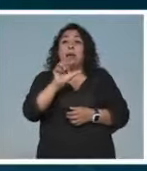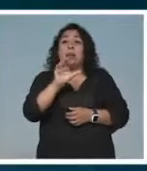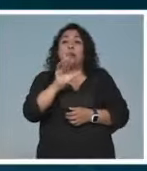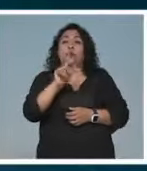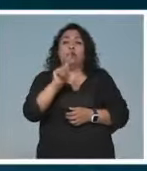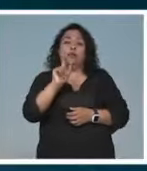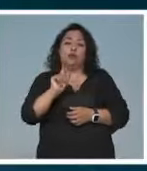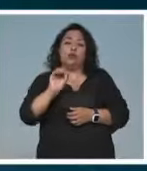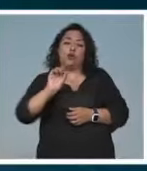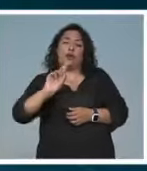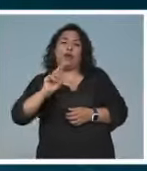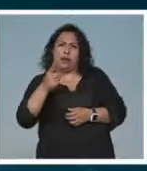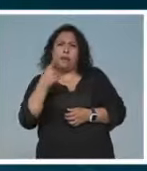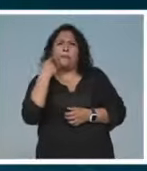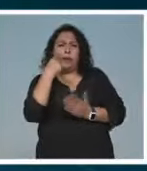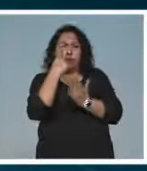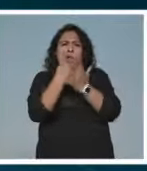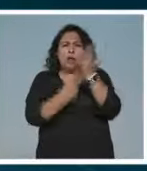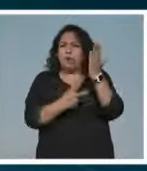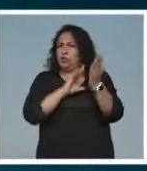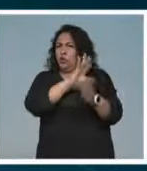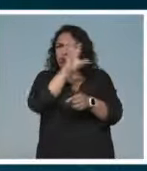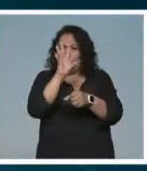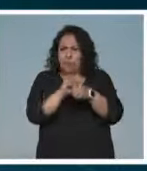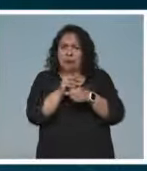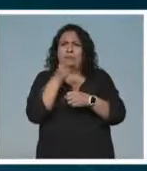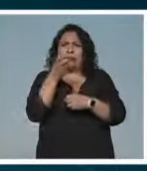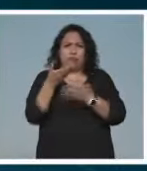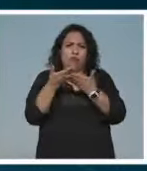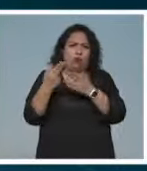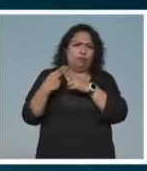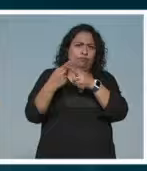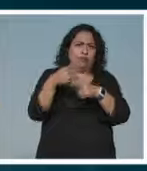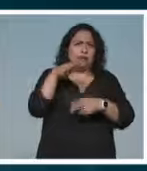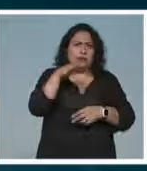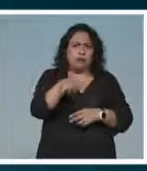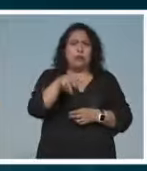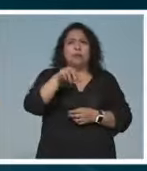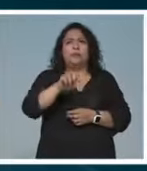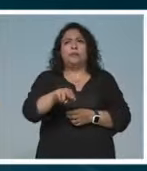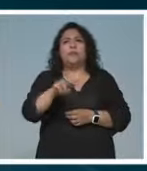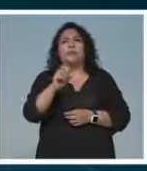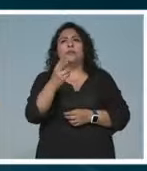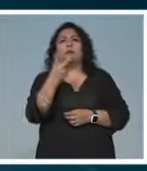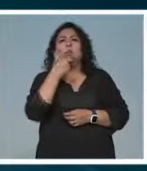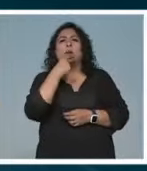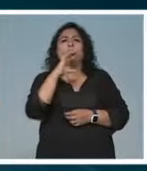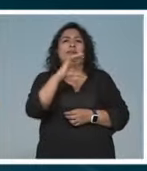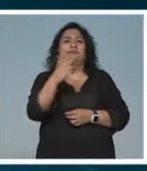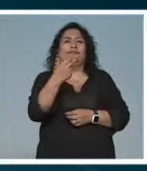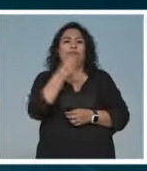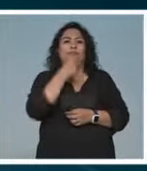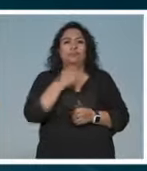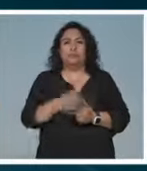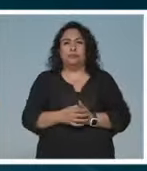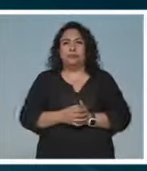ambulante.org podrá consultar la programación completa de esta edición. Noticias 22, César H.